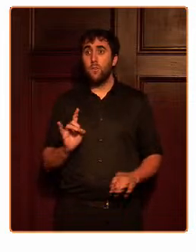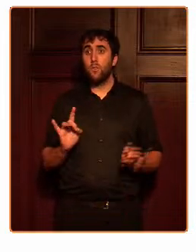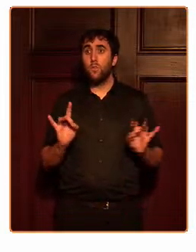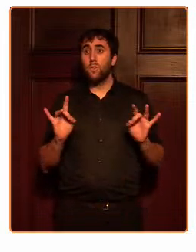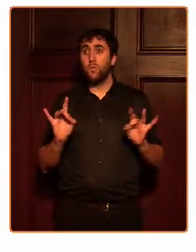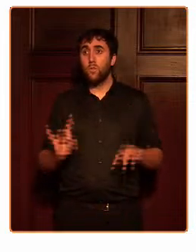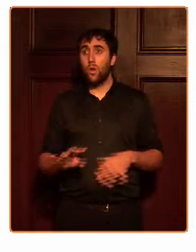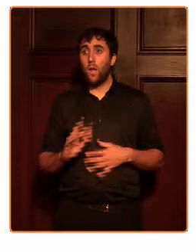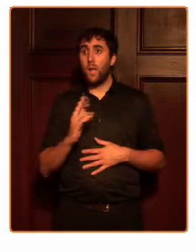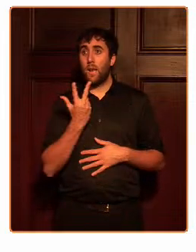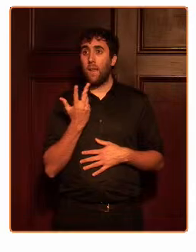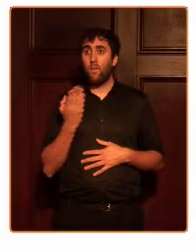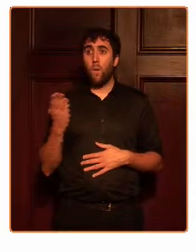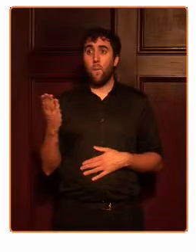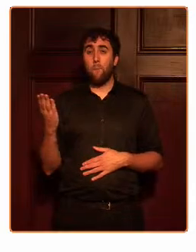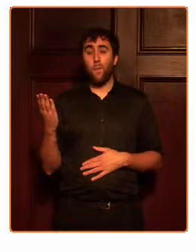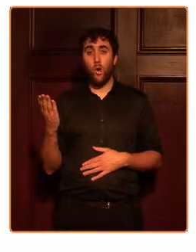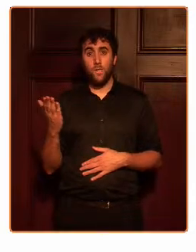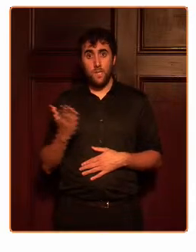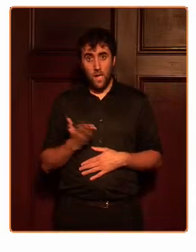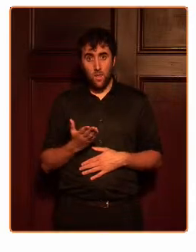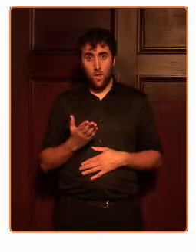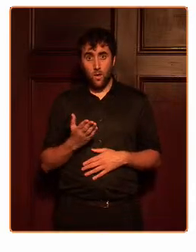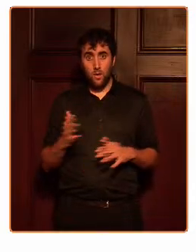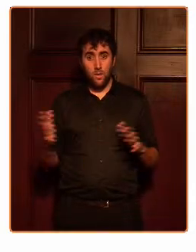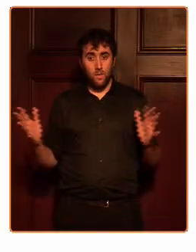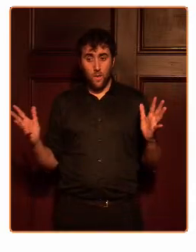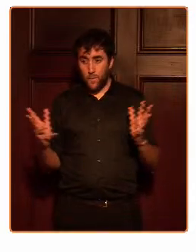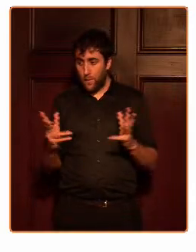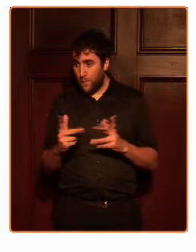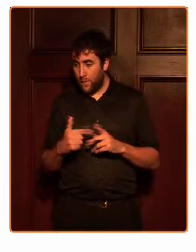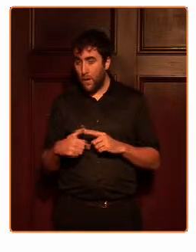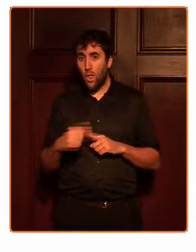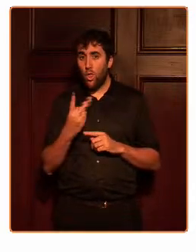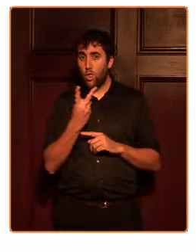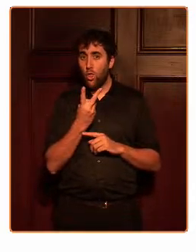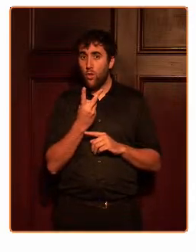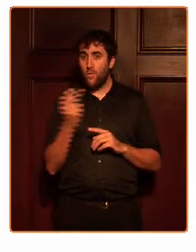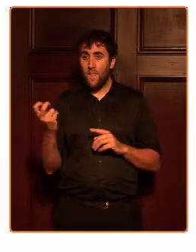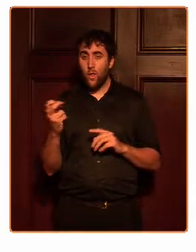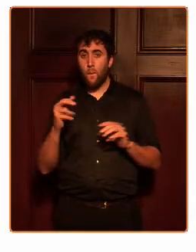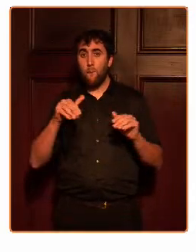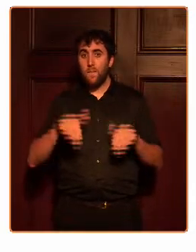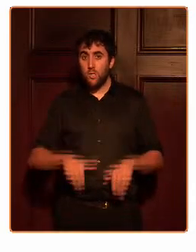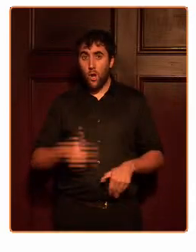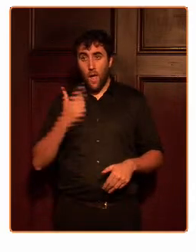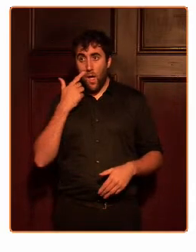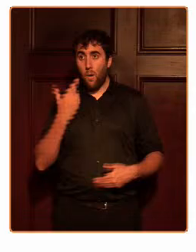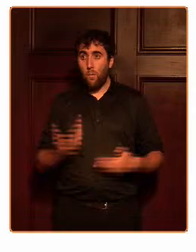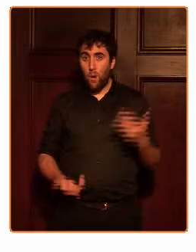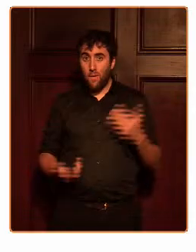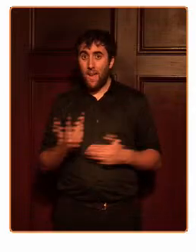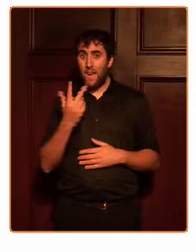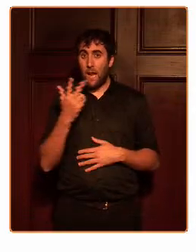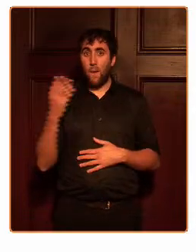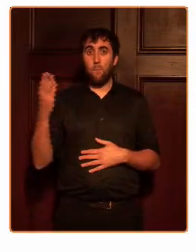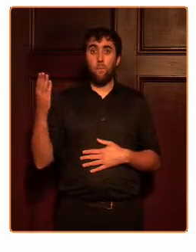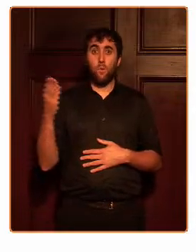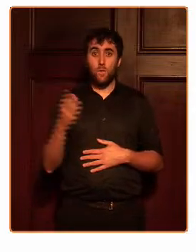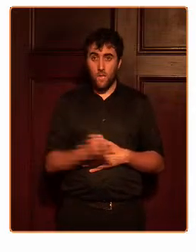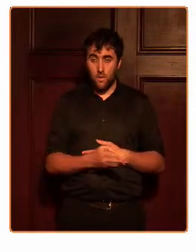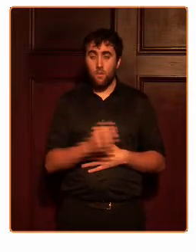el 3%, después de revisar 200 millones de pruebas, solamente el 3% de los